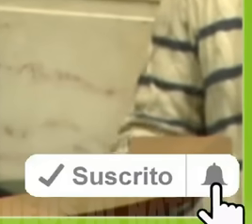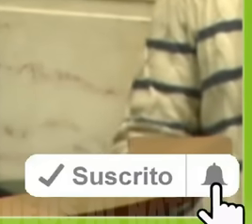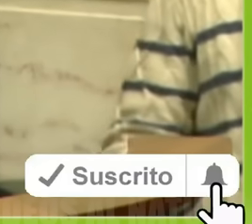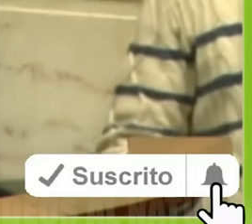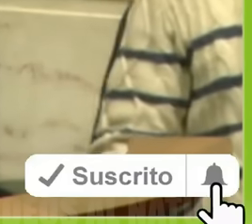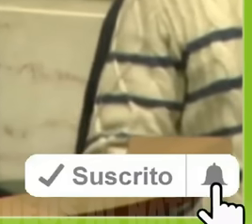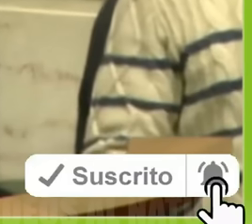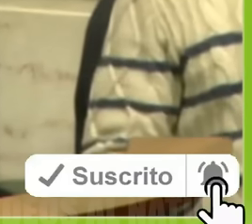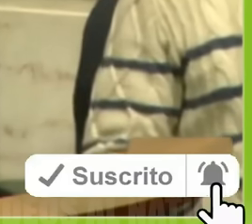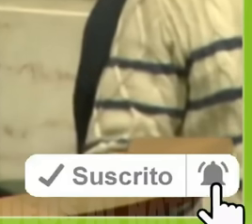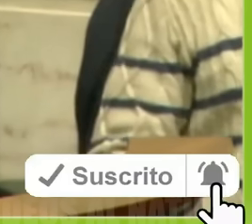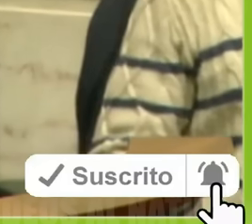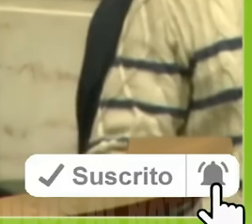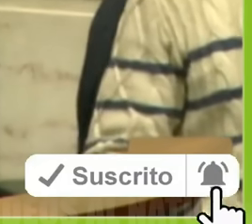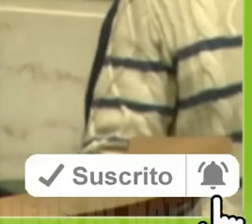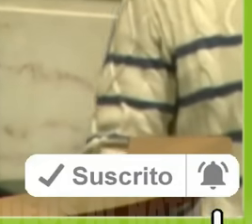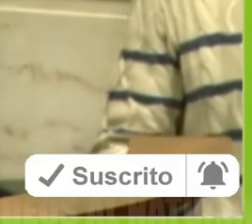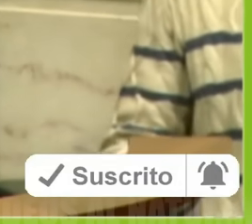narcotráfico.